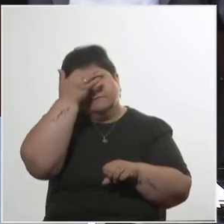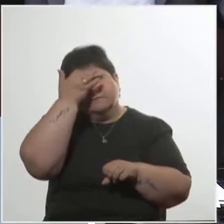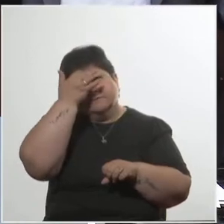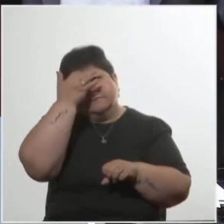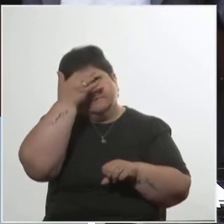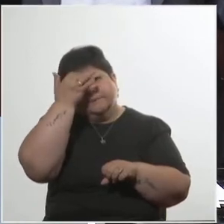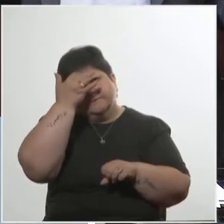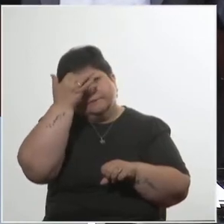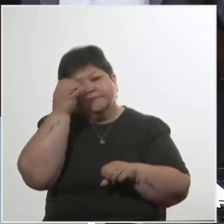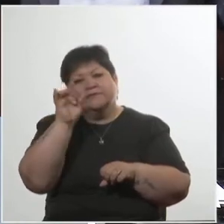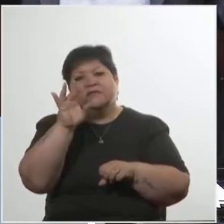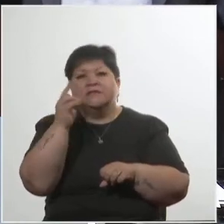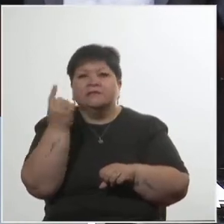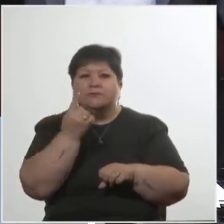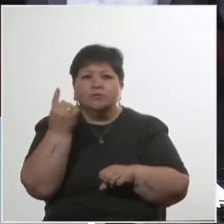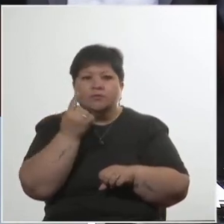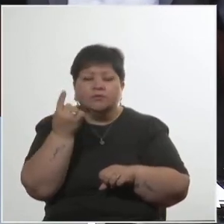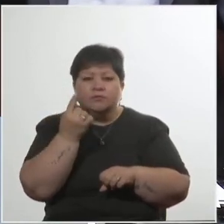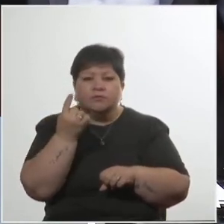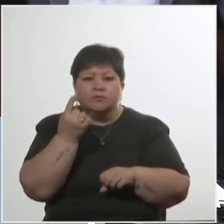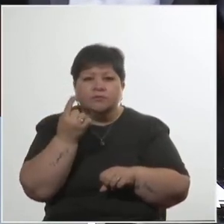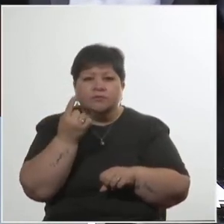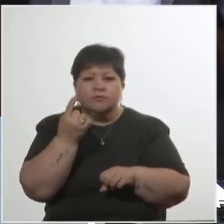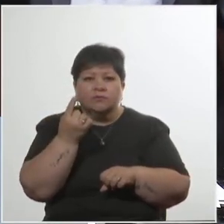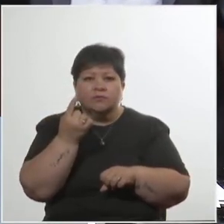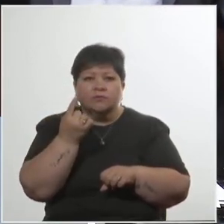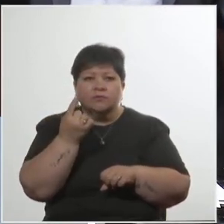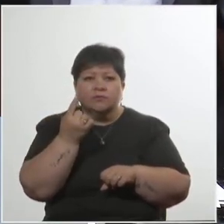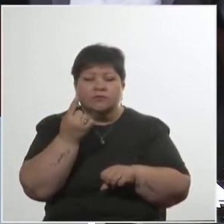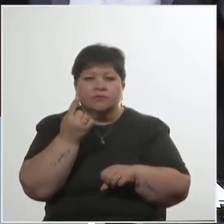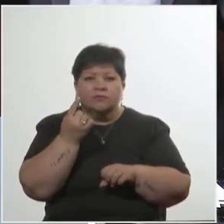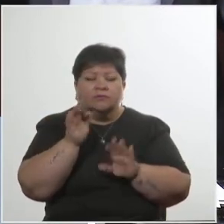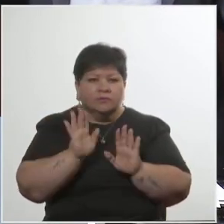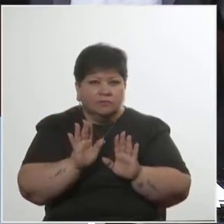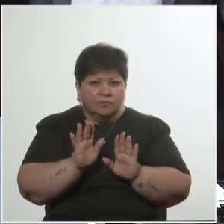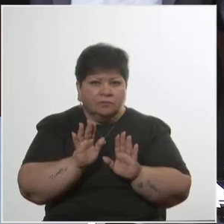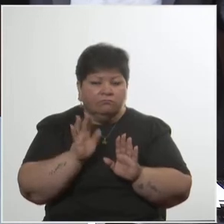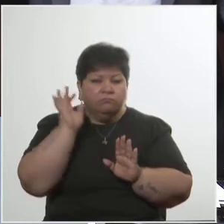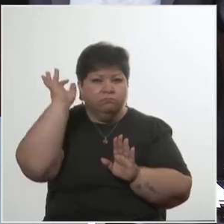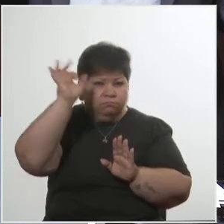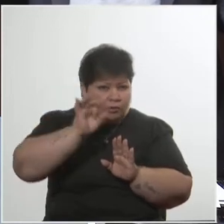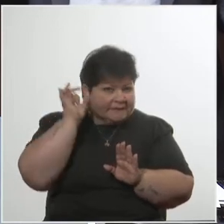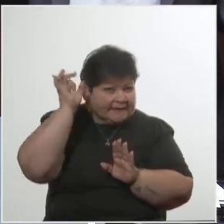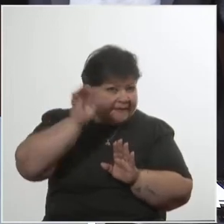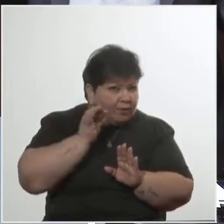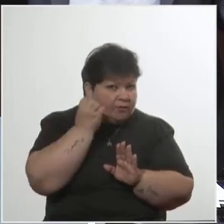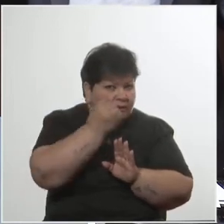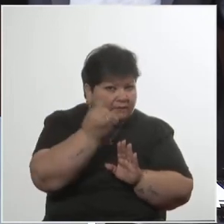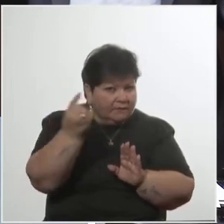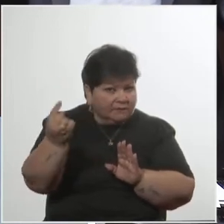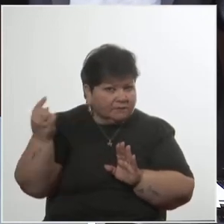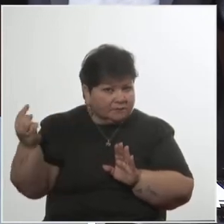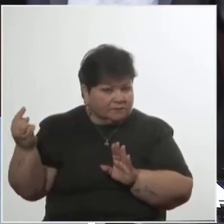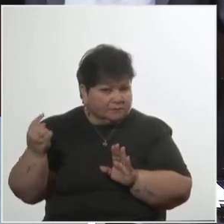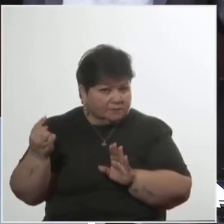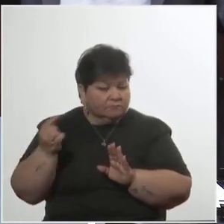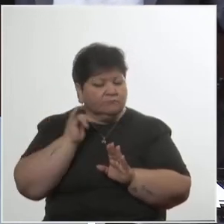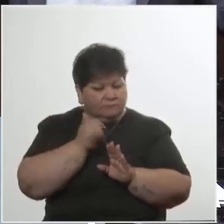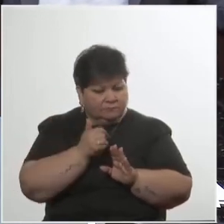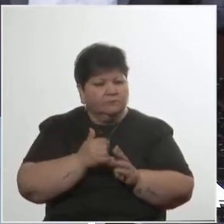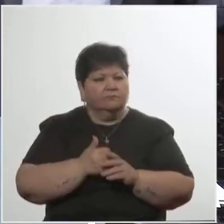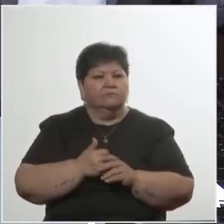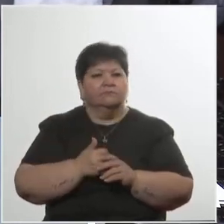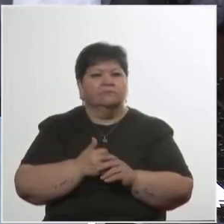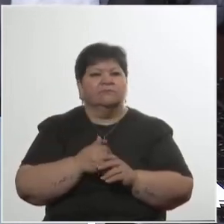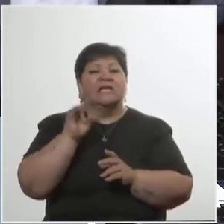bueno 15 minutos o sea en por legislador por legislador muy bien